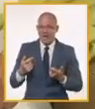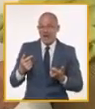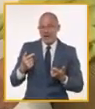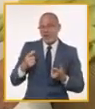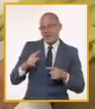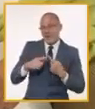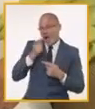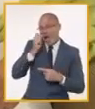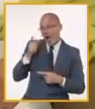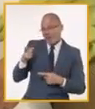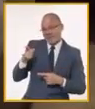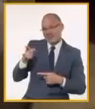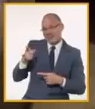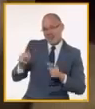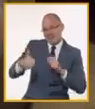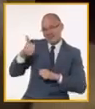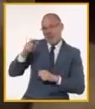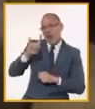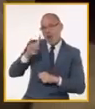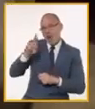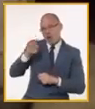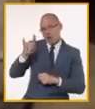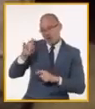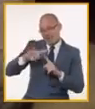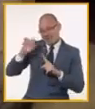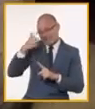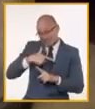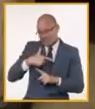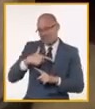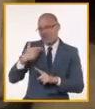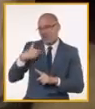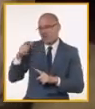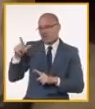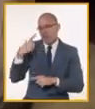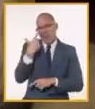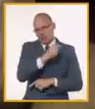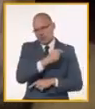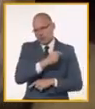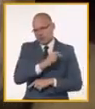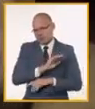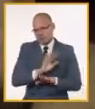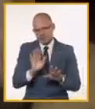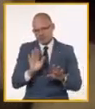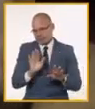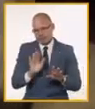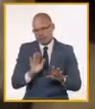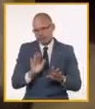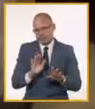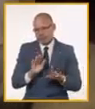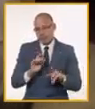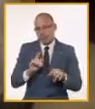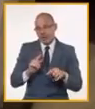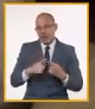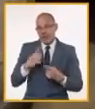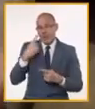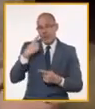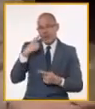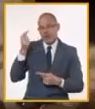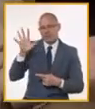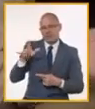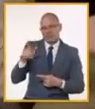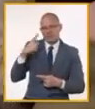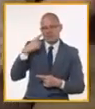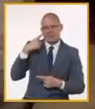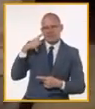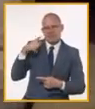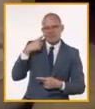la tarea y que yo lo que tenía que estar ahí precisamente para verle las cosas que ya se apreciaban que tenía. Pero a